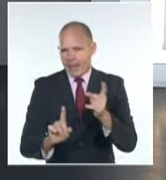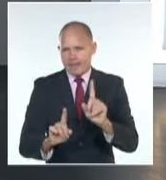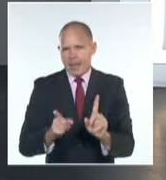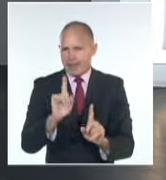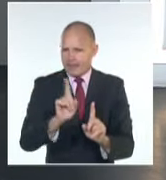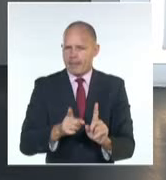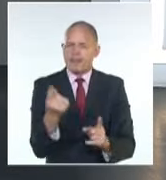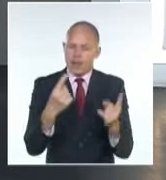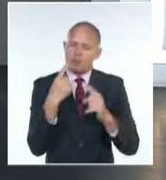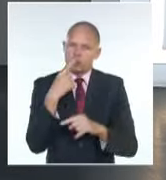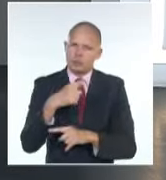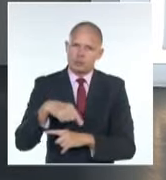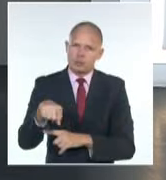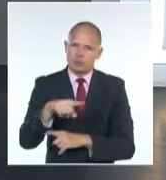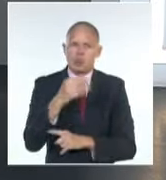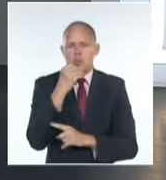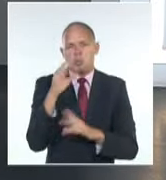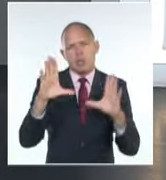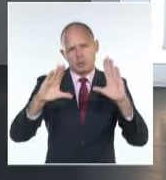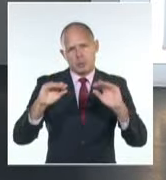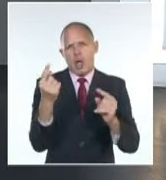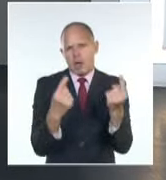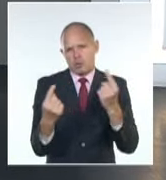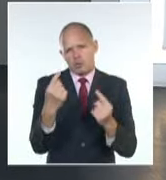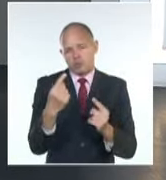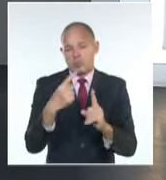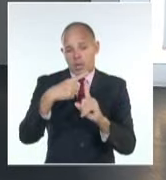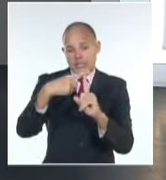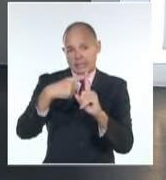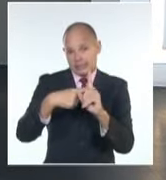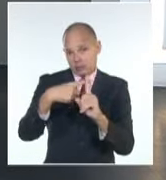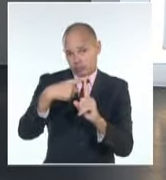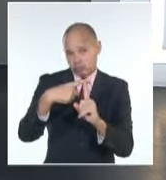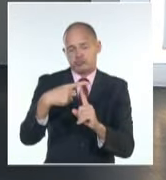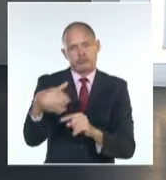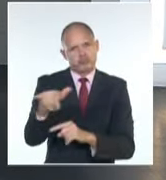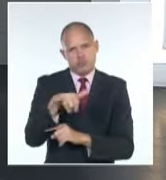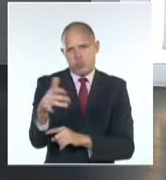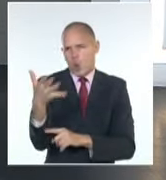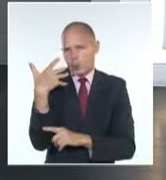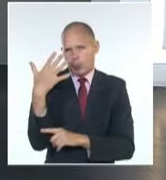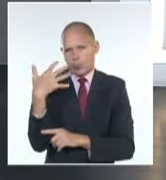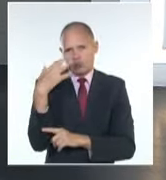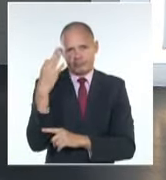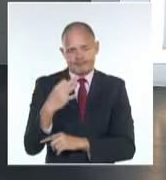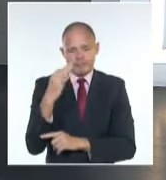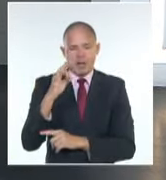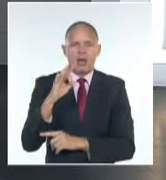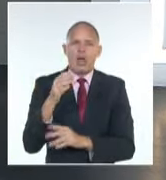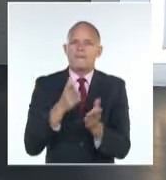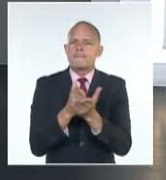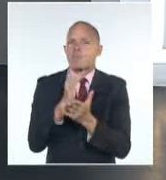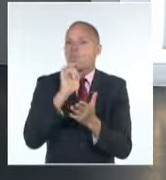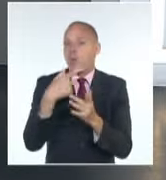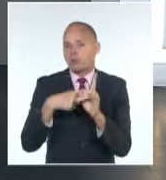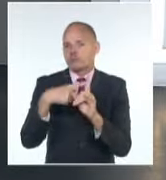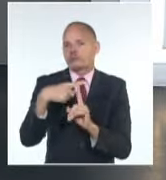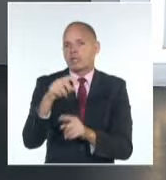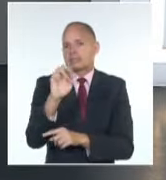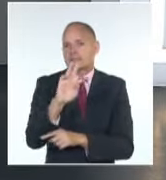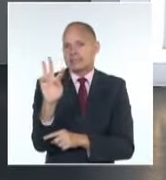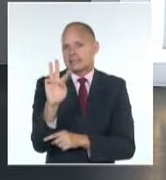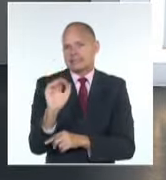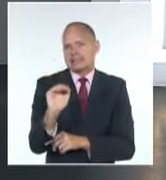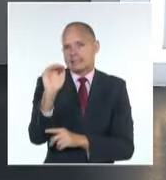la tarde y hasta horas de la noche y las temperaturas extremas se mantendrán elevadas y con poca variación máximas de 33 y